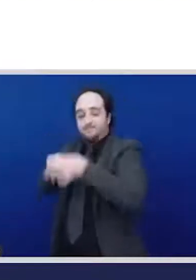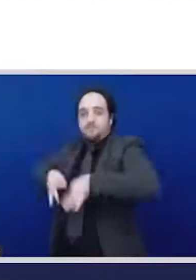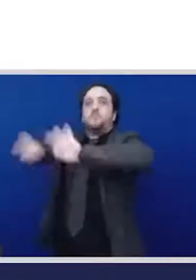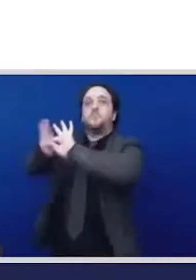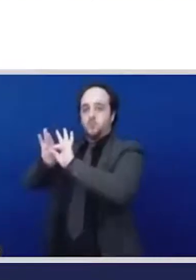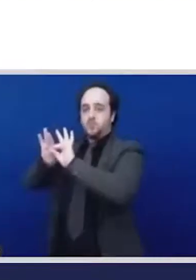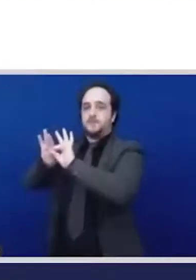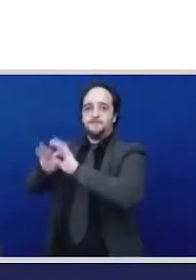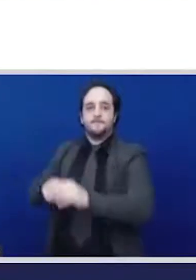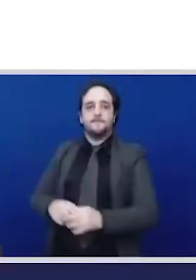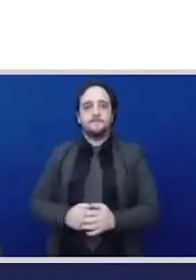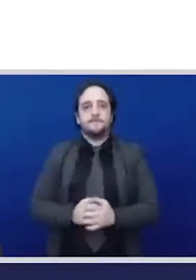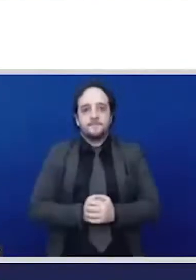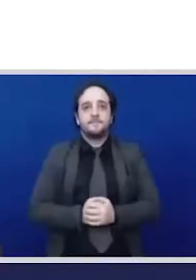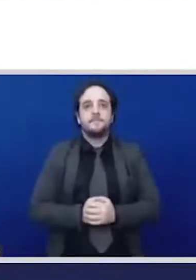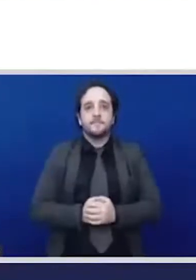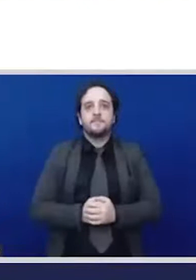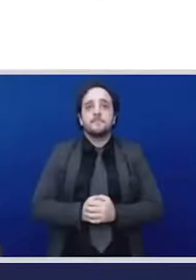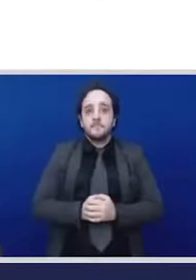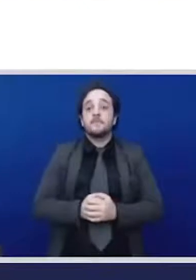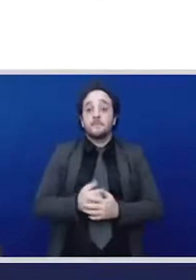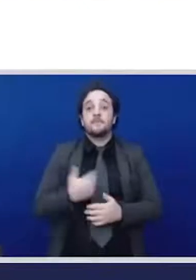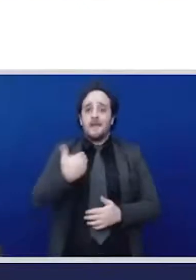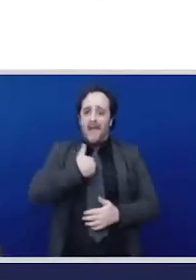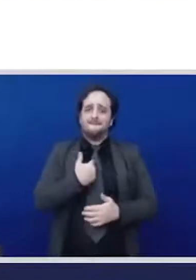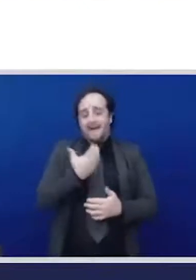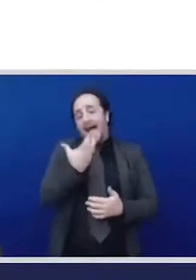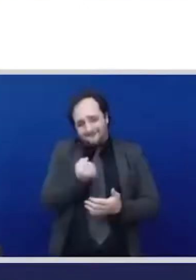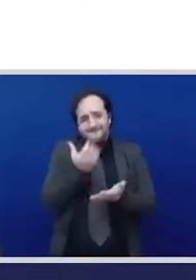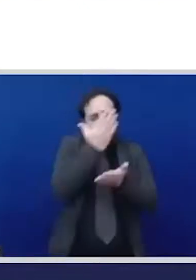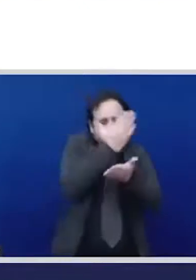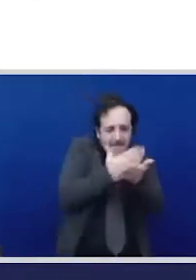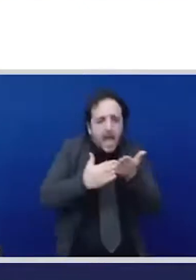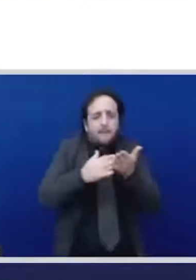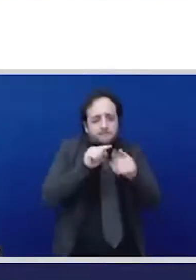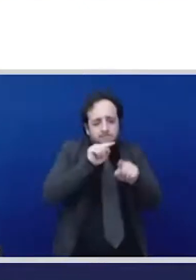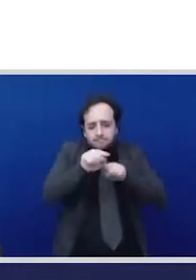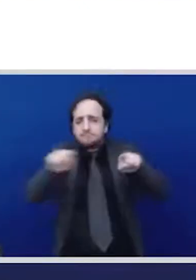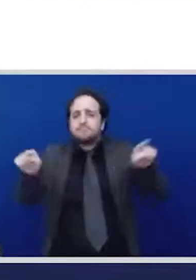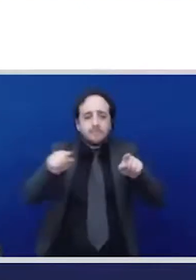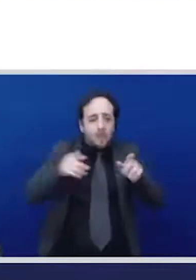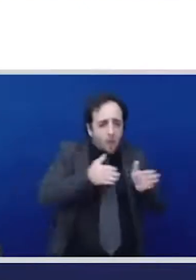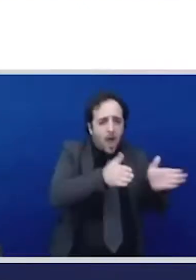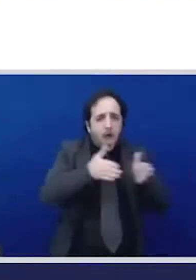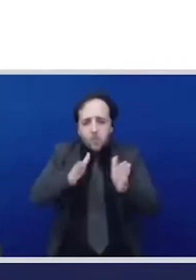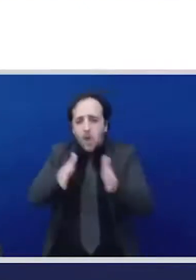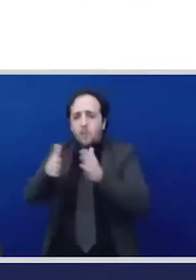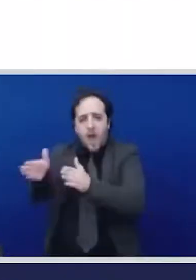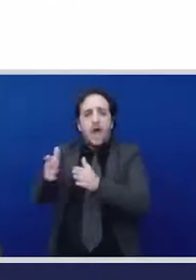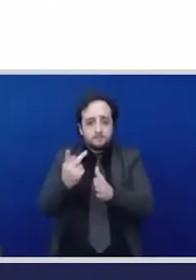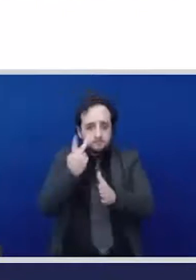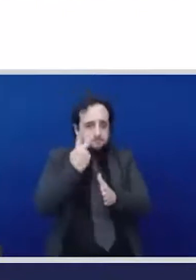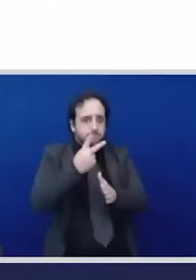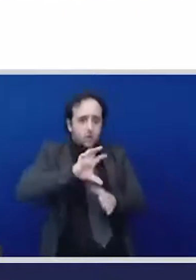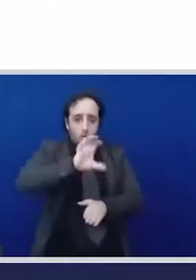de digitalización y automatización. Entonces, de nuevo, la integración productiva regional es otra de las propuestas que desde CEPAL consideramos